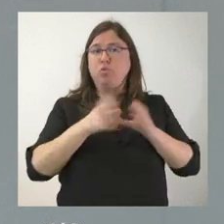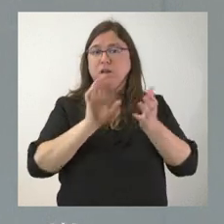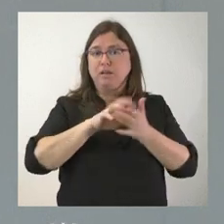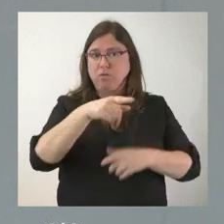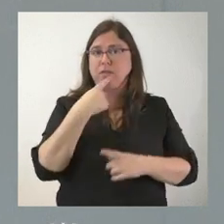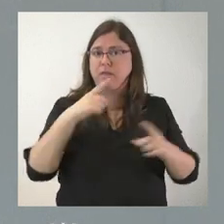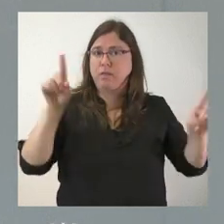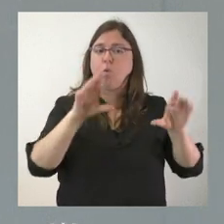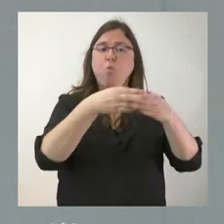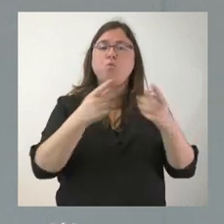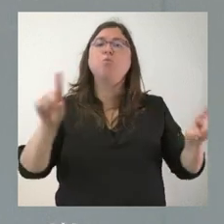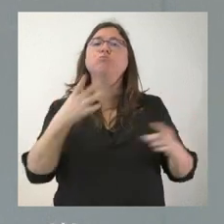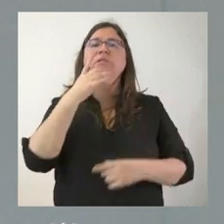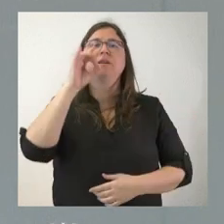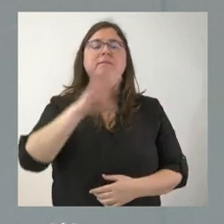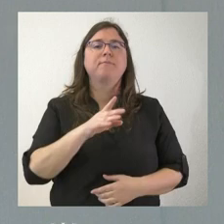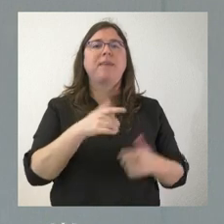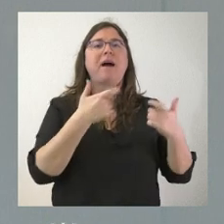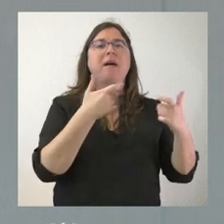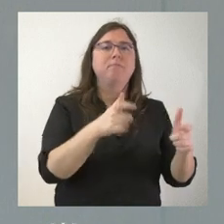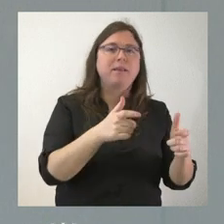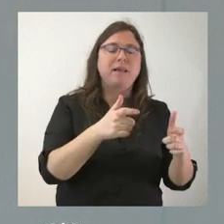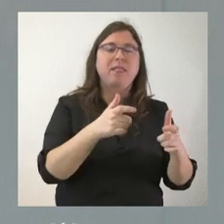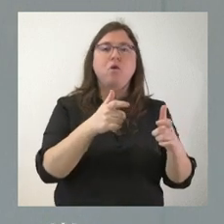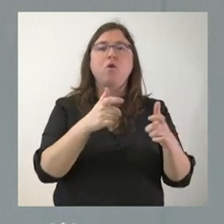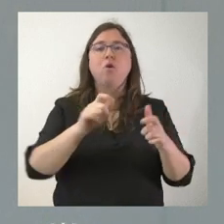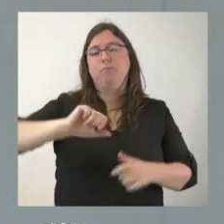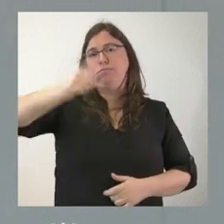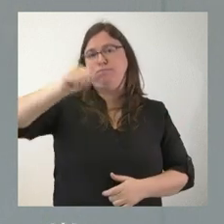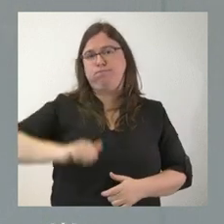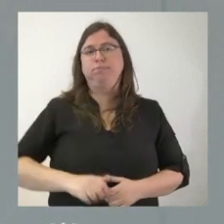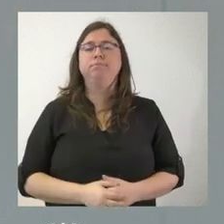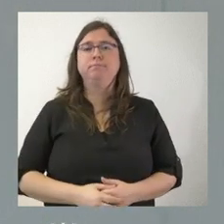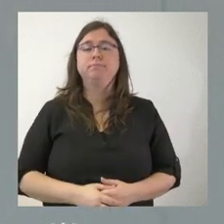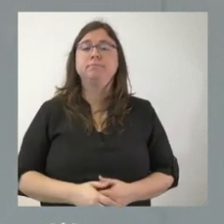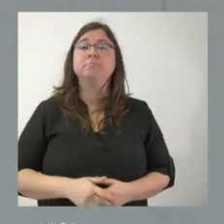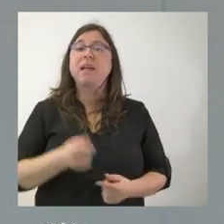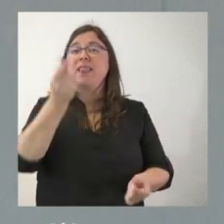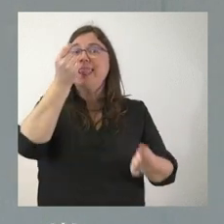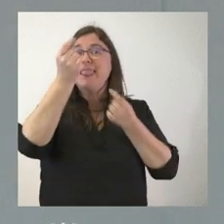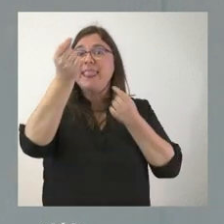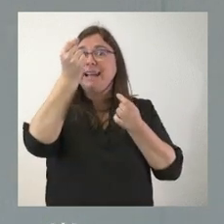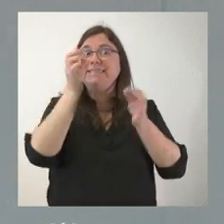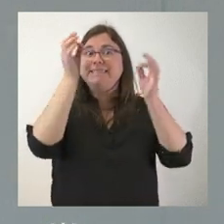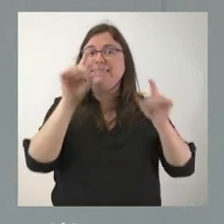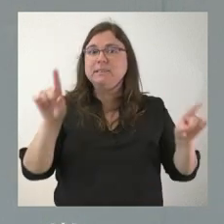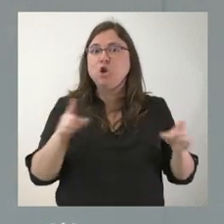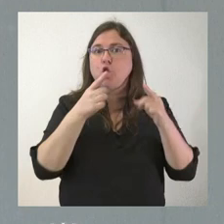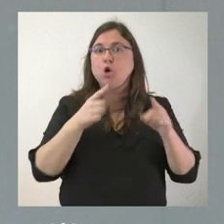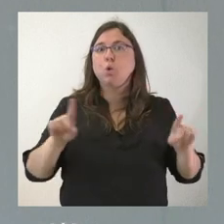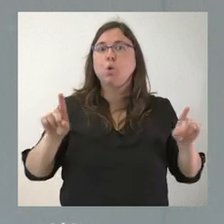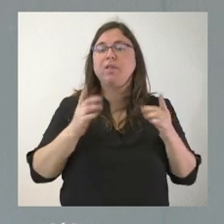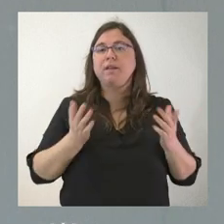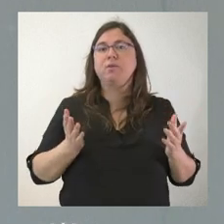Castilla y León en el apartado de licitaciones sobre el detalle ya preciso del concierto creo que